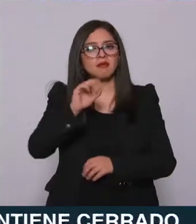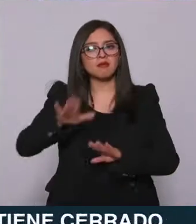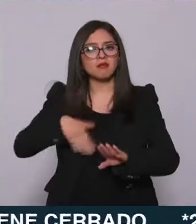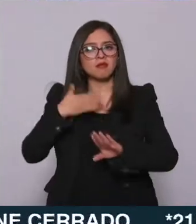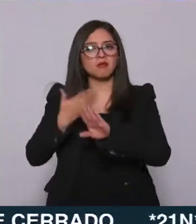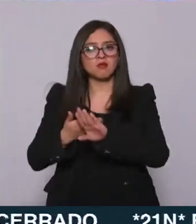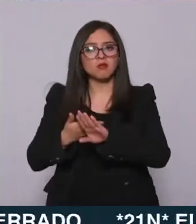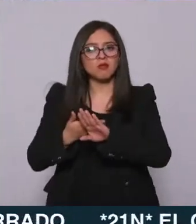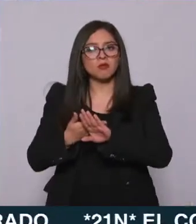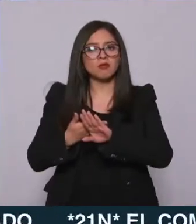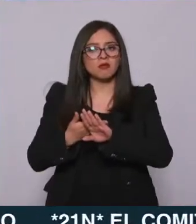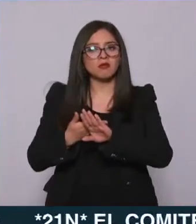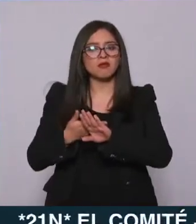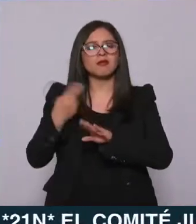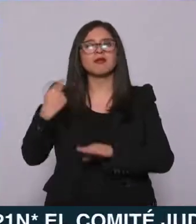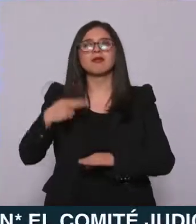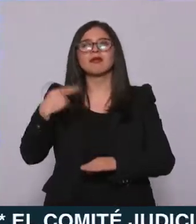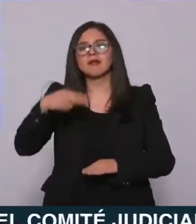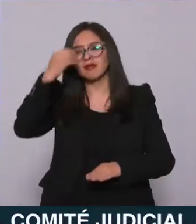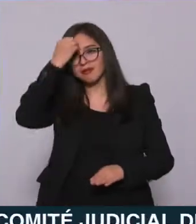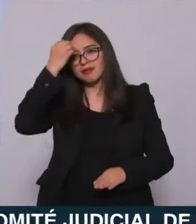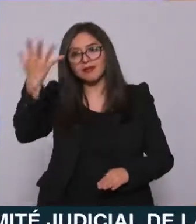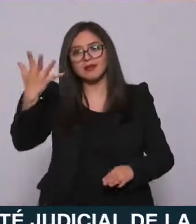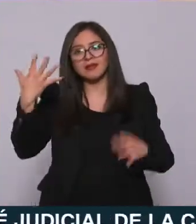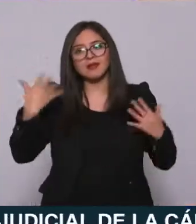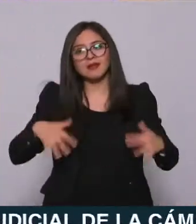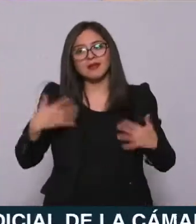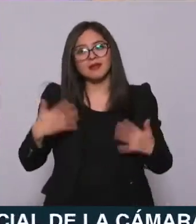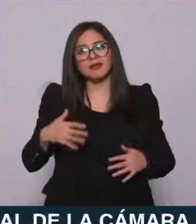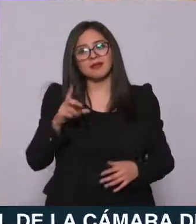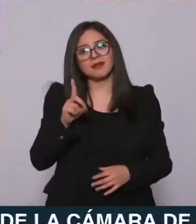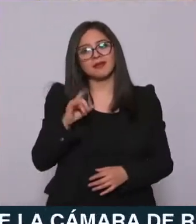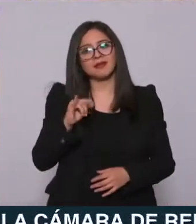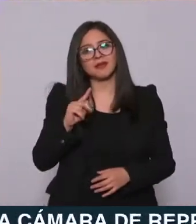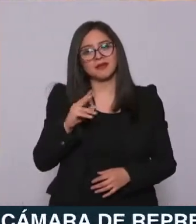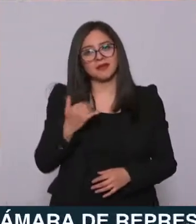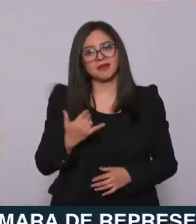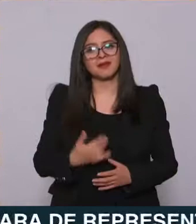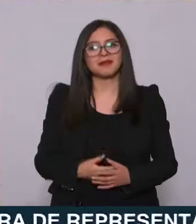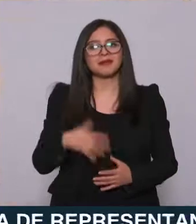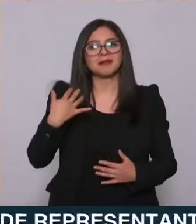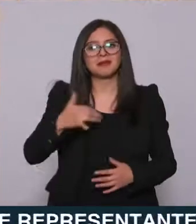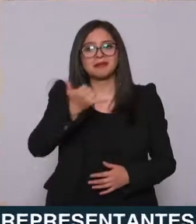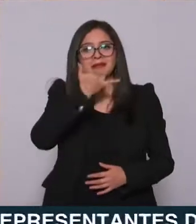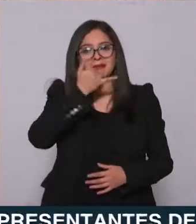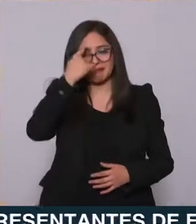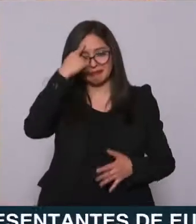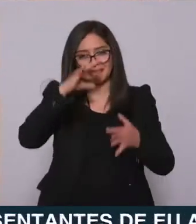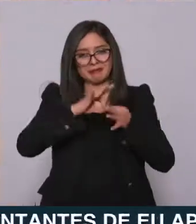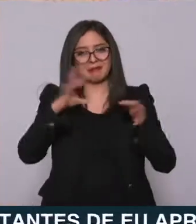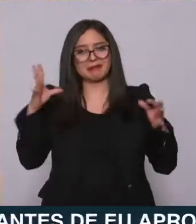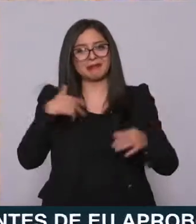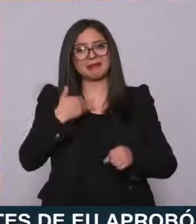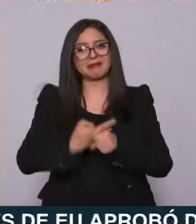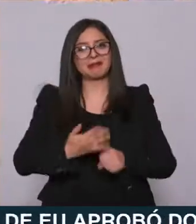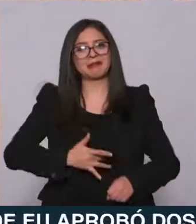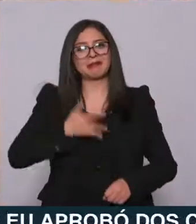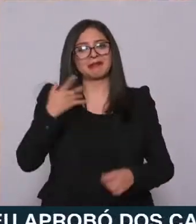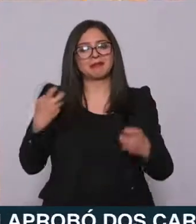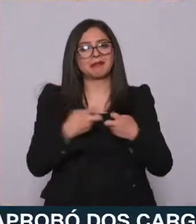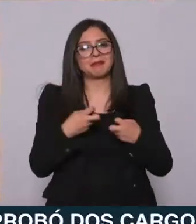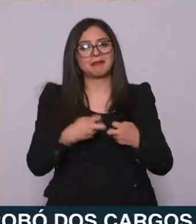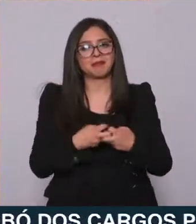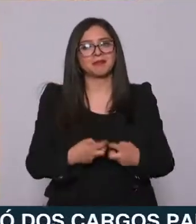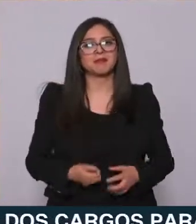contra... ¿cómo se llama el otro? Los Detroit. Los Detroit, perdón, se me va. Es que ando nervioso. Oye, platícanos cómo has